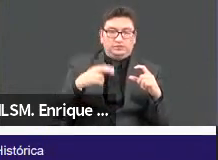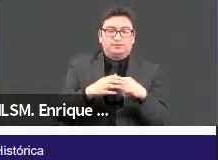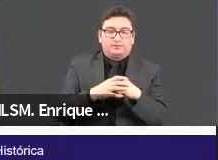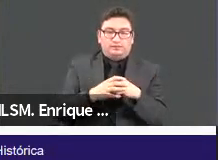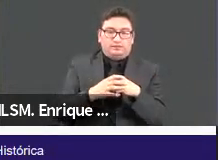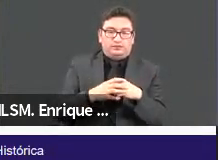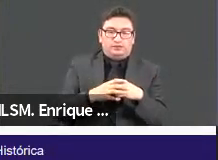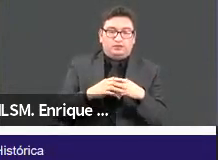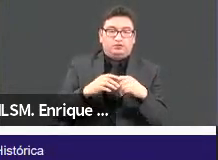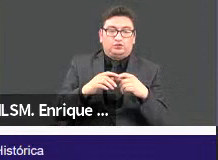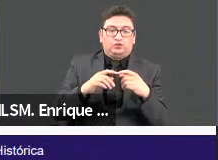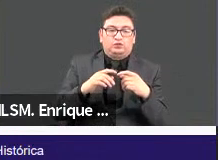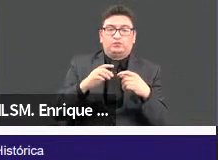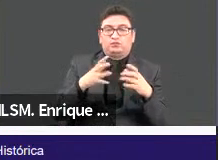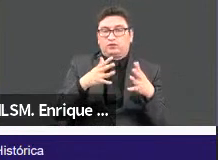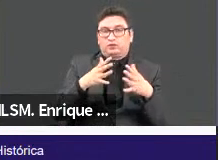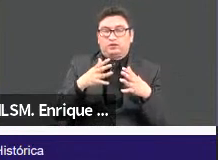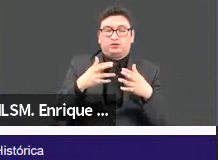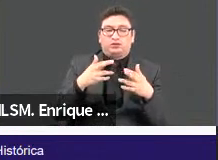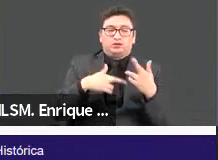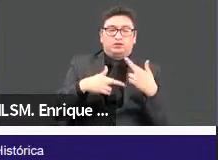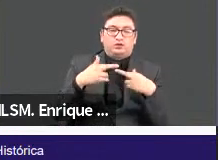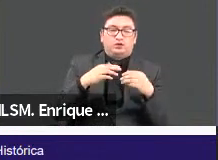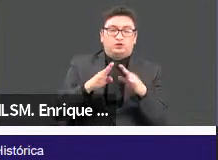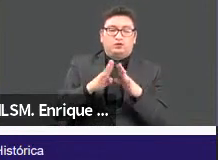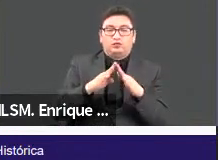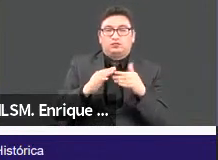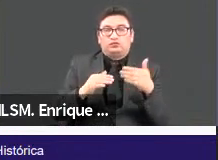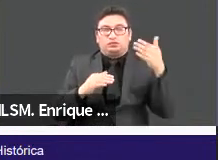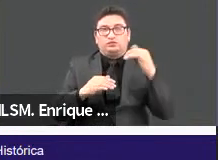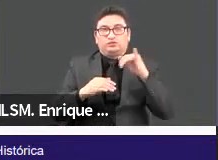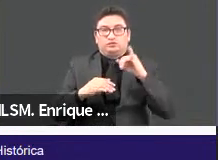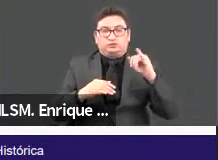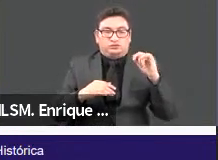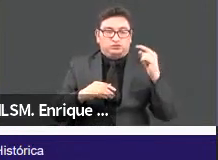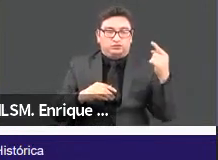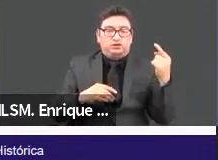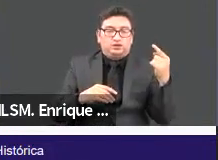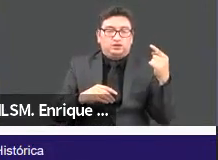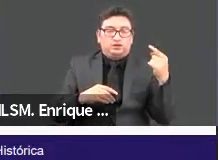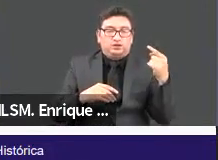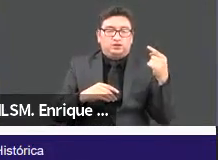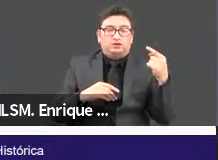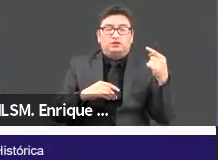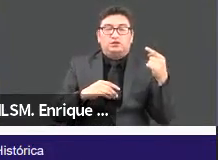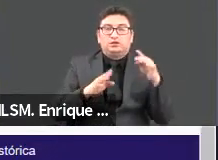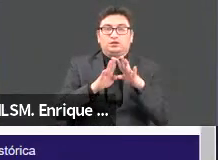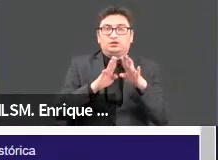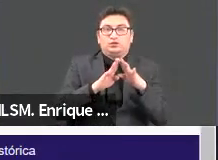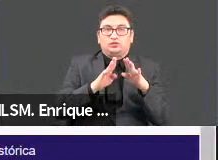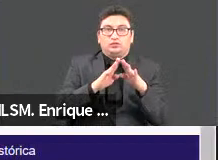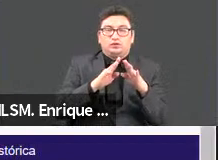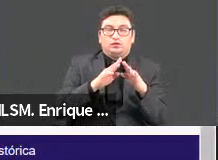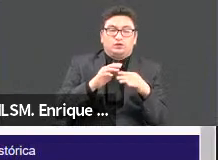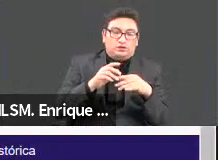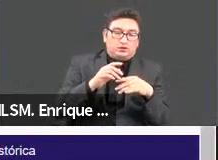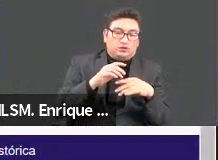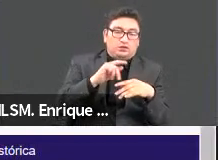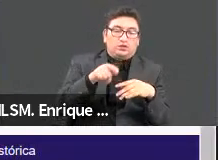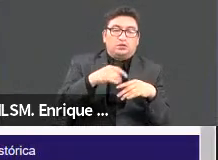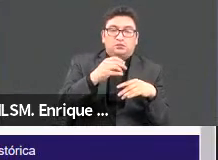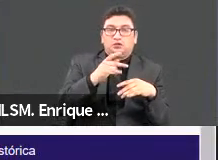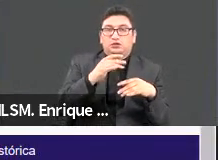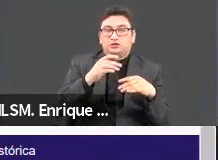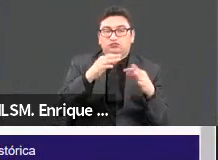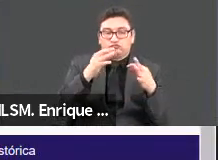3 tesis, si mal no recuerdo, nada más nos vamos a la parte superior izquierda y le decimos quitamos el filtro de jurisprudencia y quedamos nuestro resultado